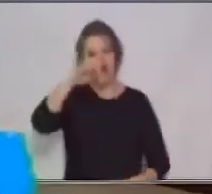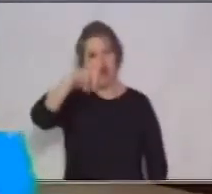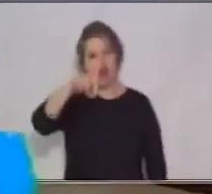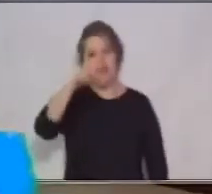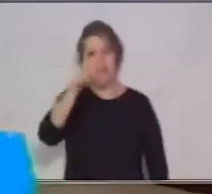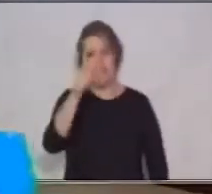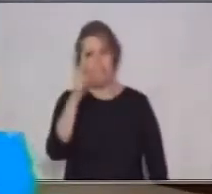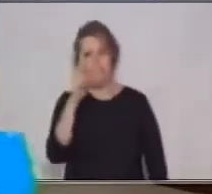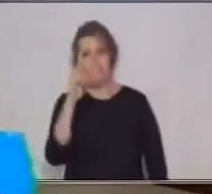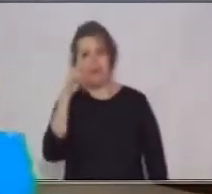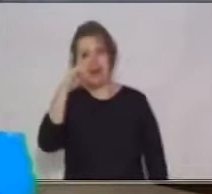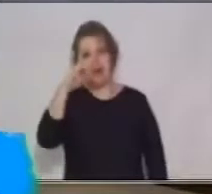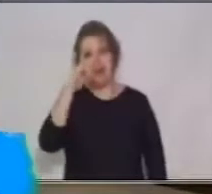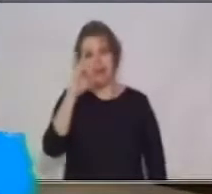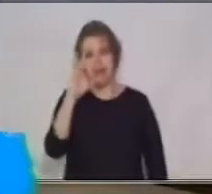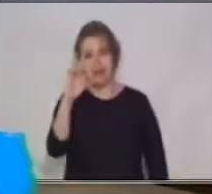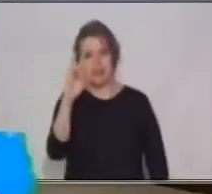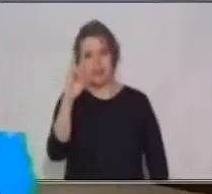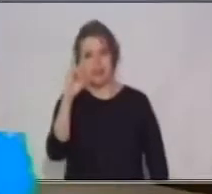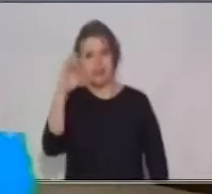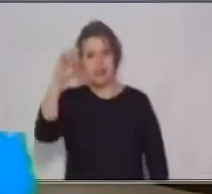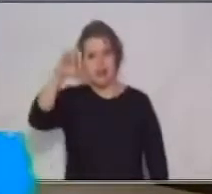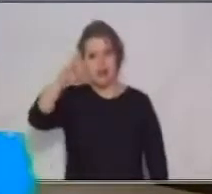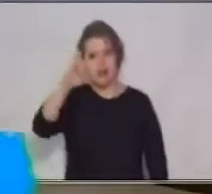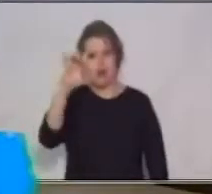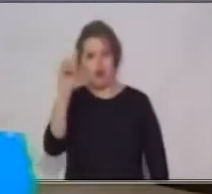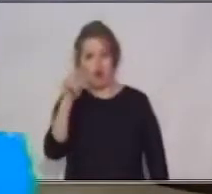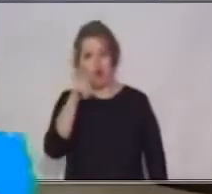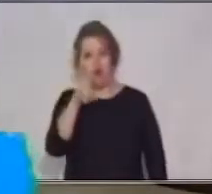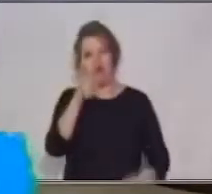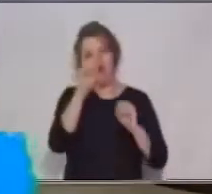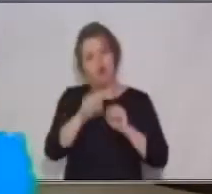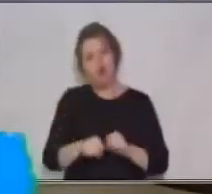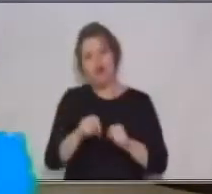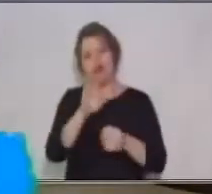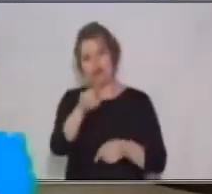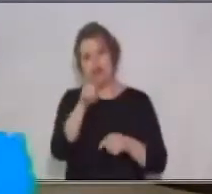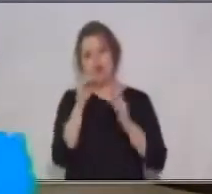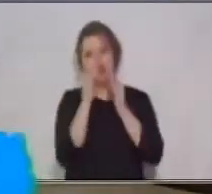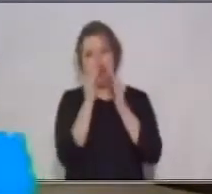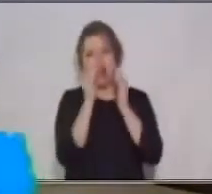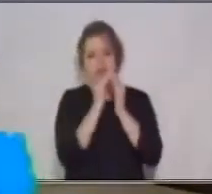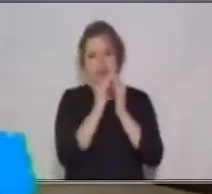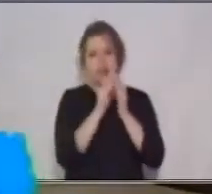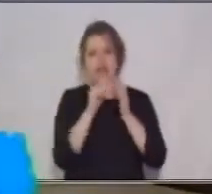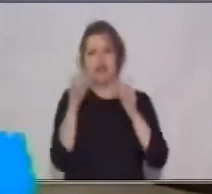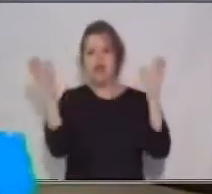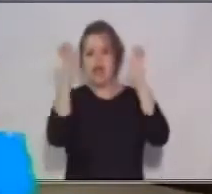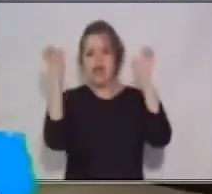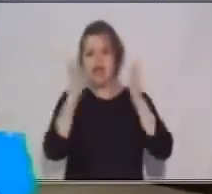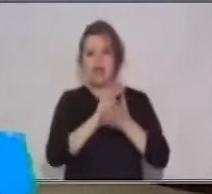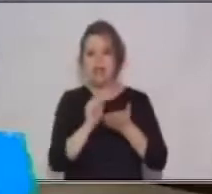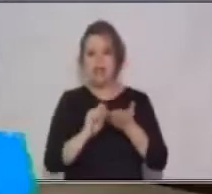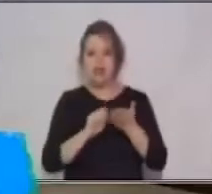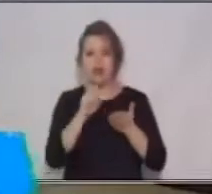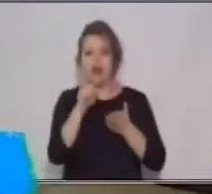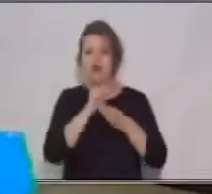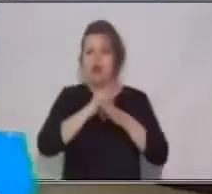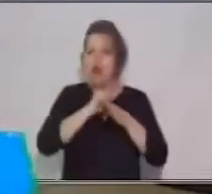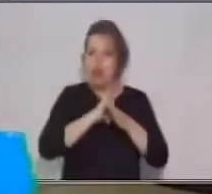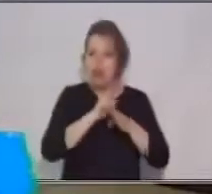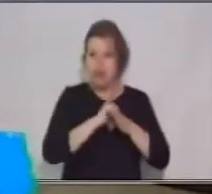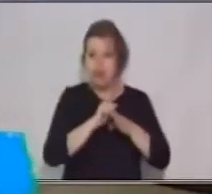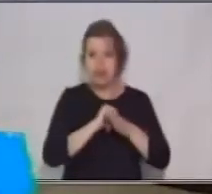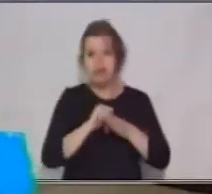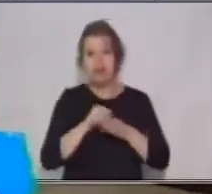que nosotros lo podamos aprender en casa y si usted puede escribir algunos ejemplos también conjugando cada uno de estos sería genial para que también nosotros